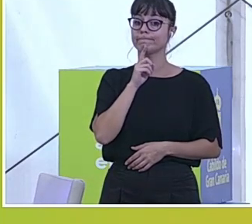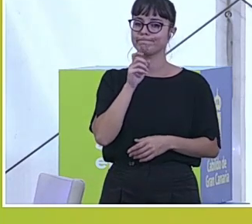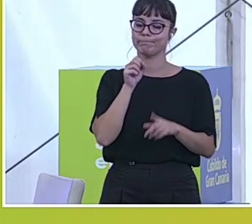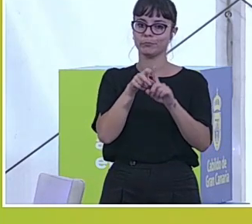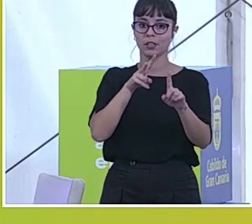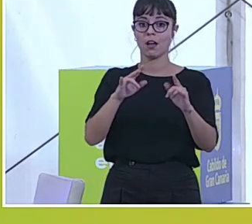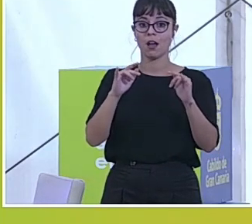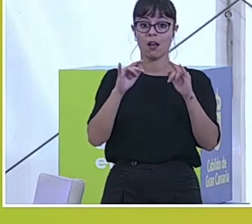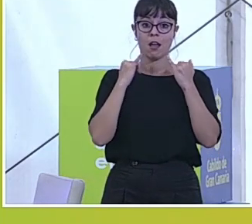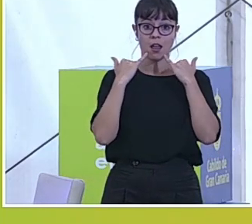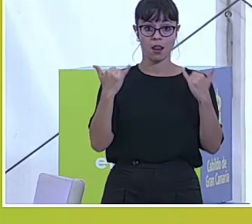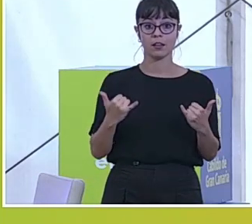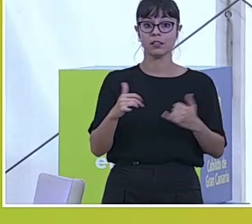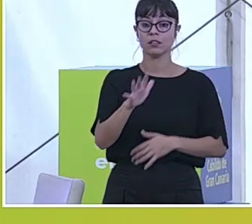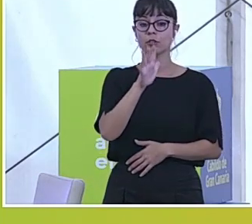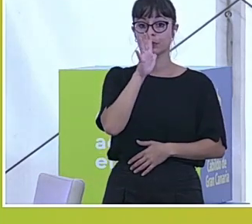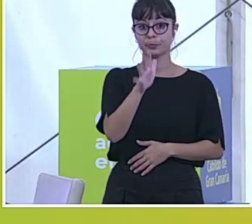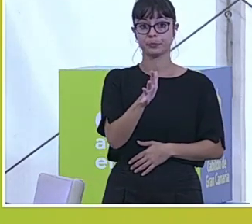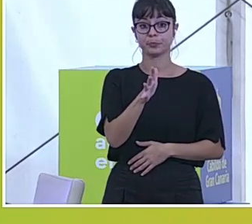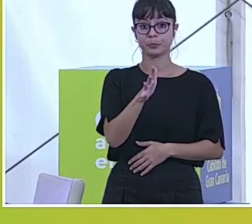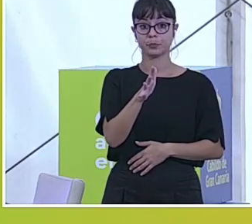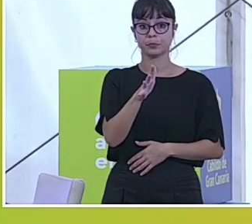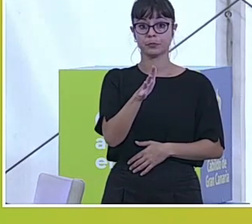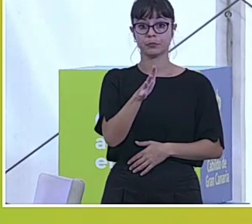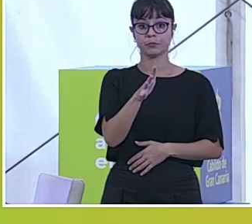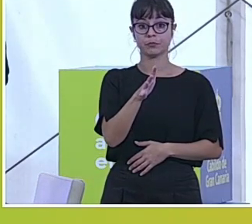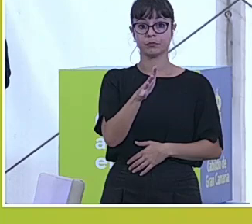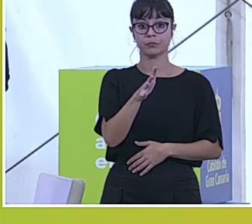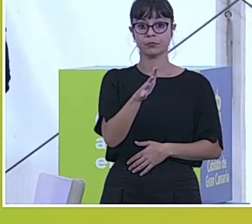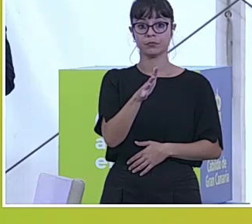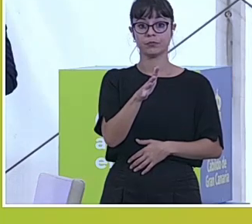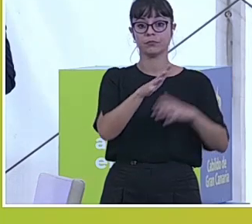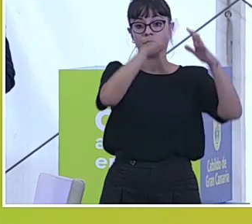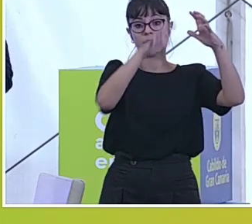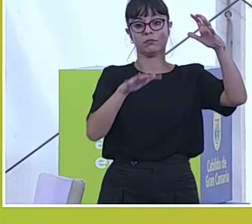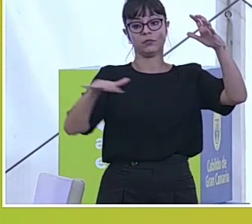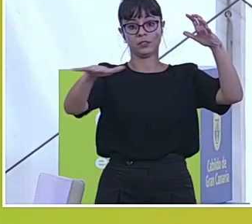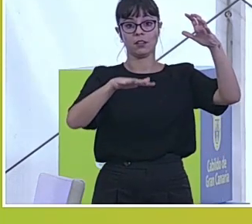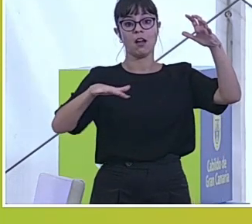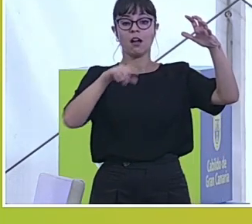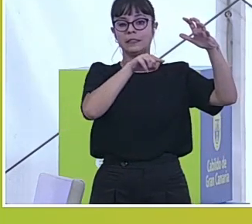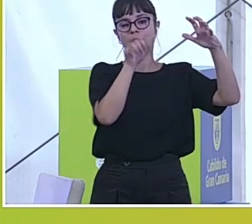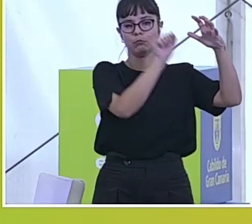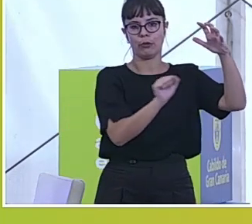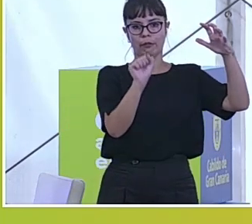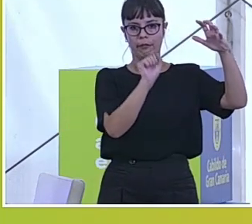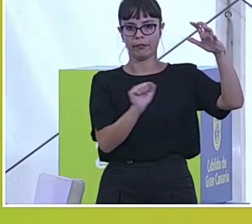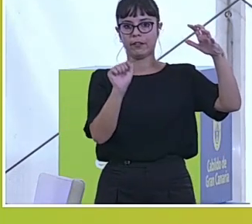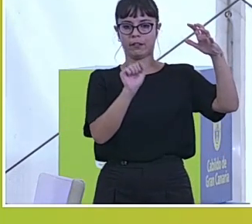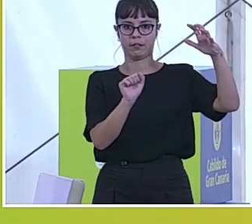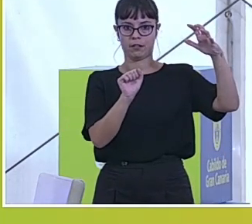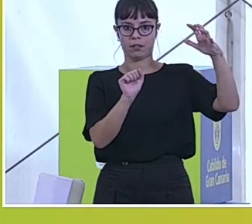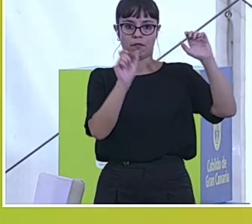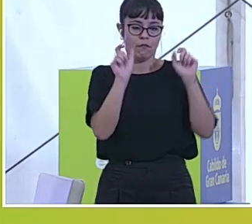está totalmente rodeada por zonas protegidas, ¿no? Entonces, las redes de transporte, digamos que no se